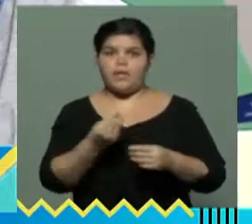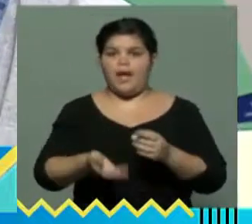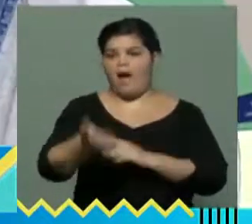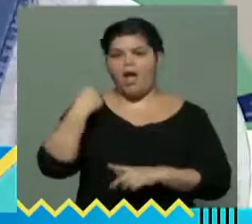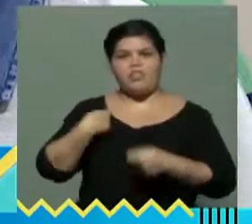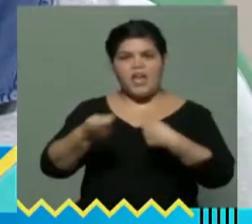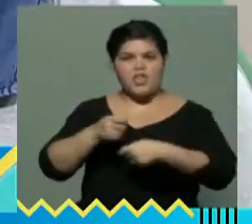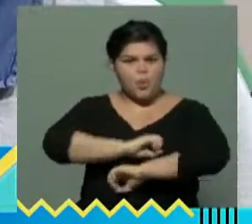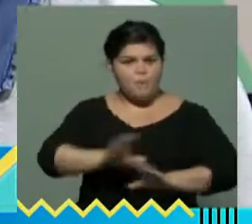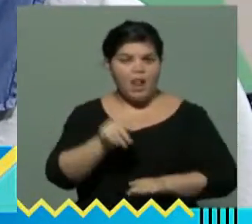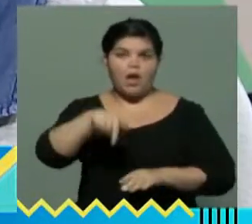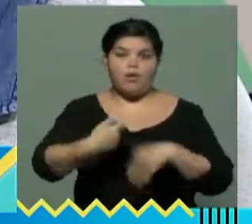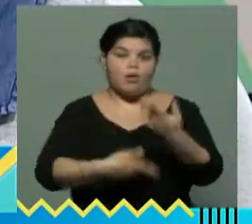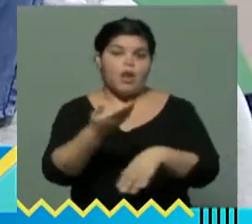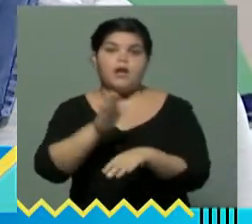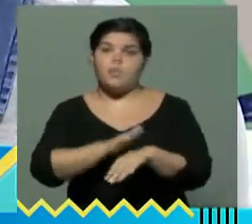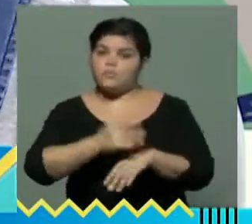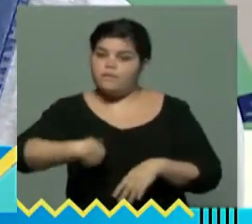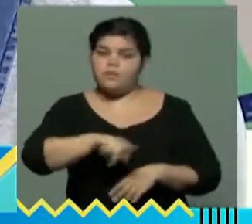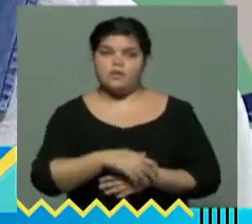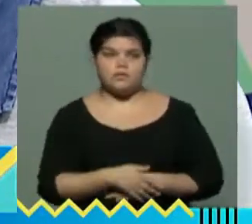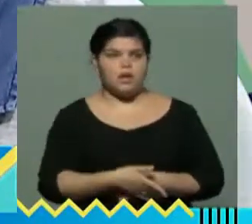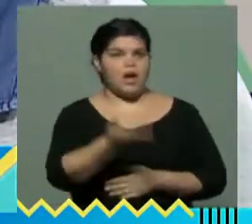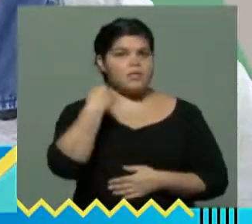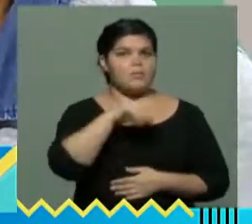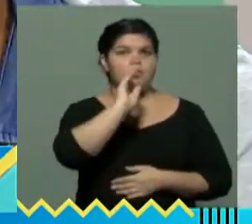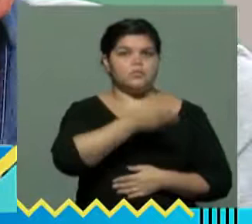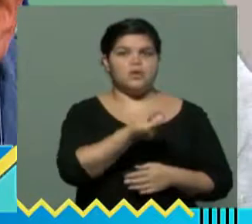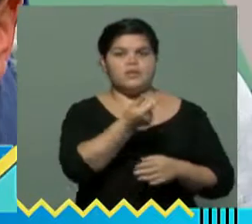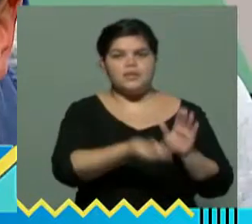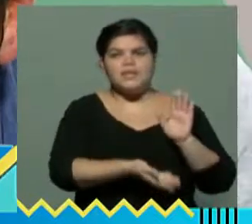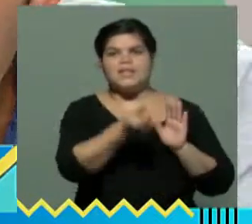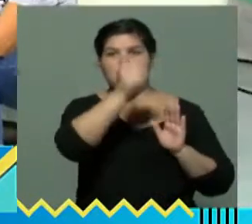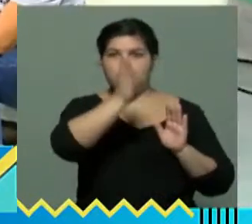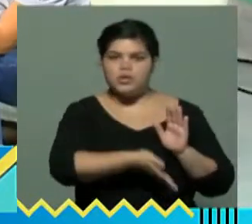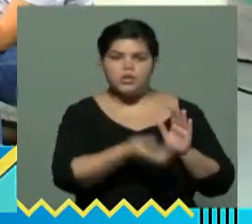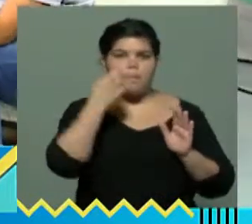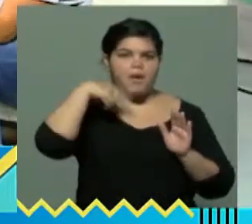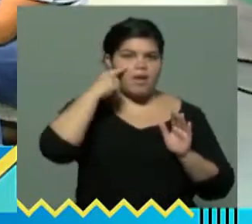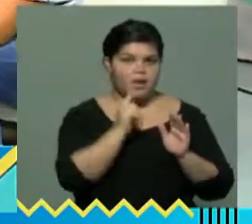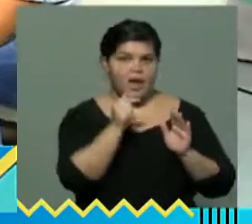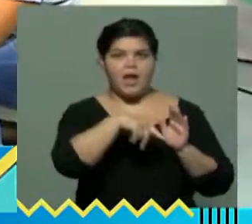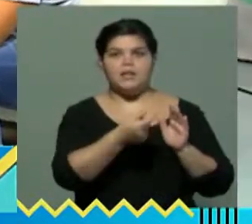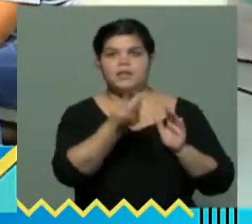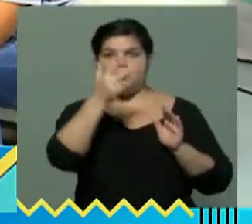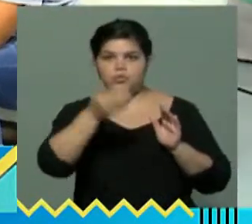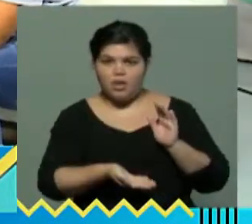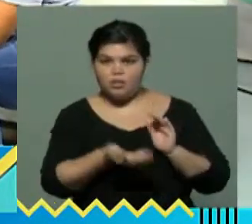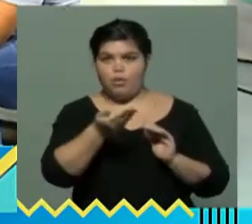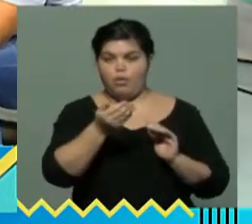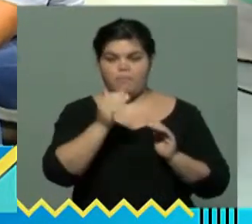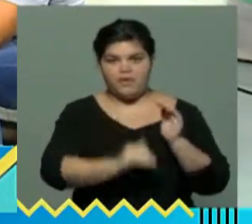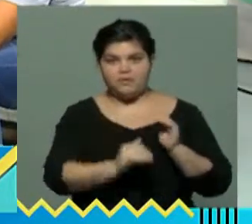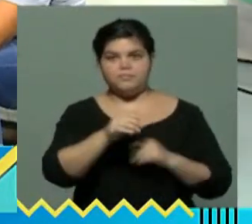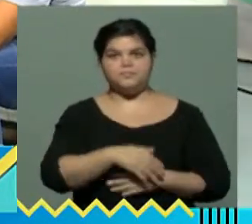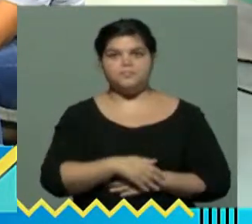gestión anterior. En el primer presupuesto del presidente, el presupuesto de educación pasaba del 6% del Producto Bruto Interno al 3%. Sabemos que la política